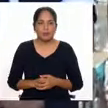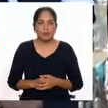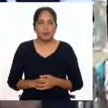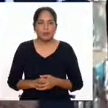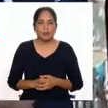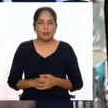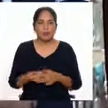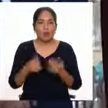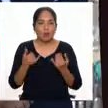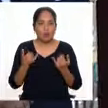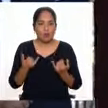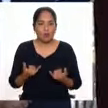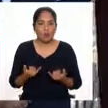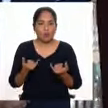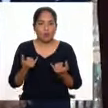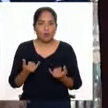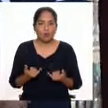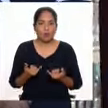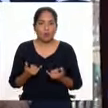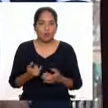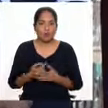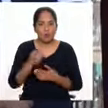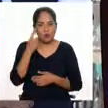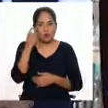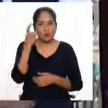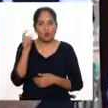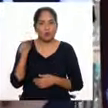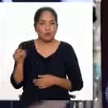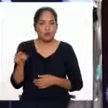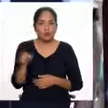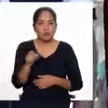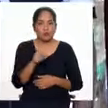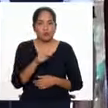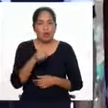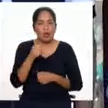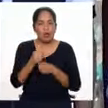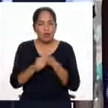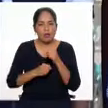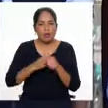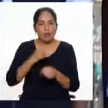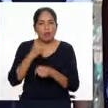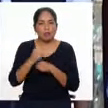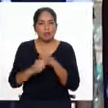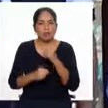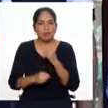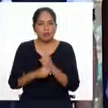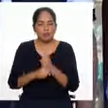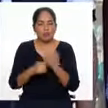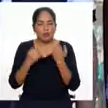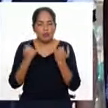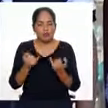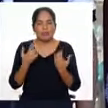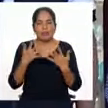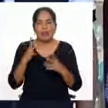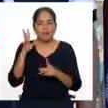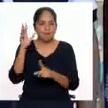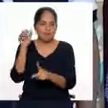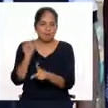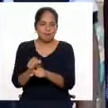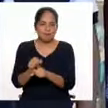Hoy, ese sueño de ustedes por tantos años, hoy se está haciendo